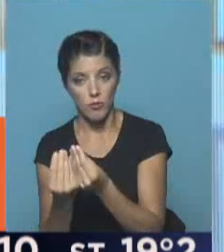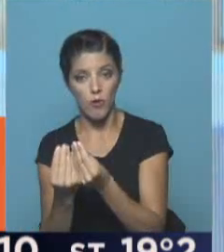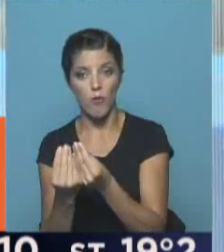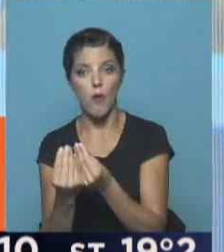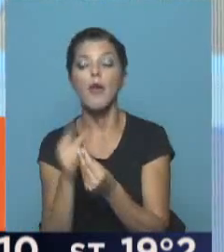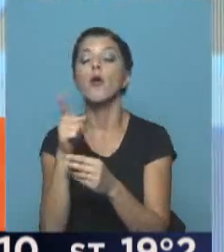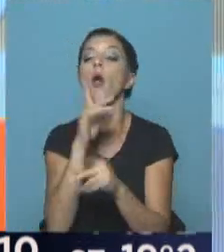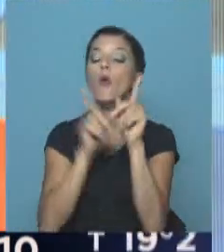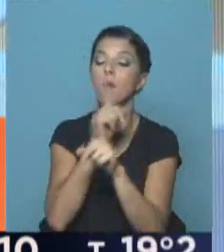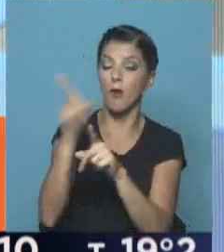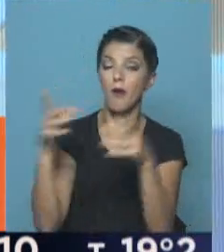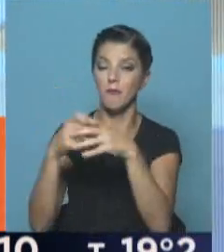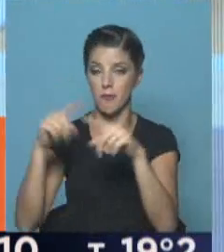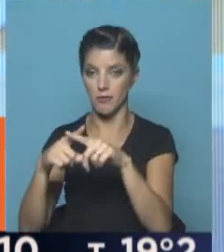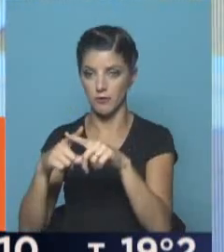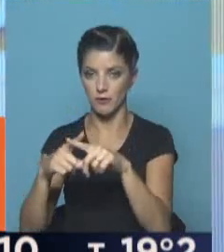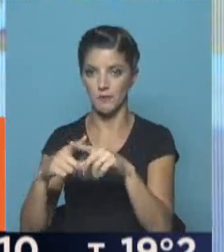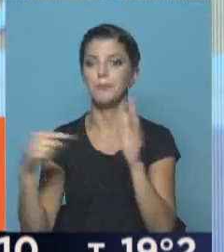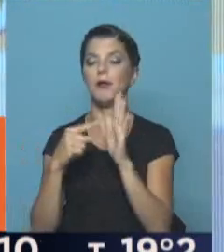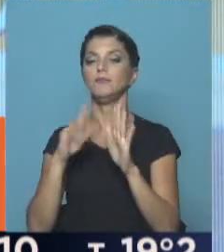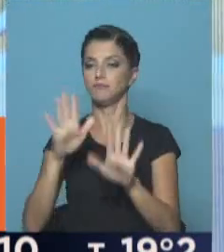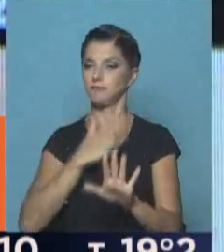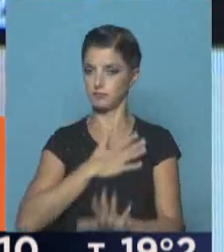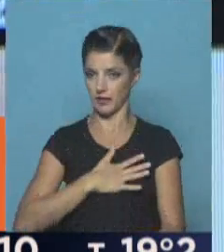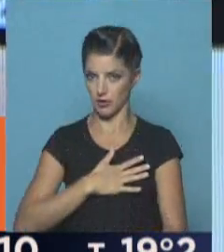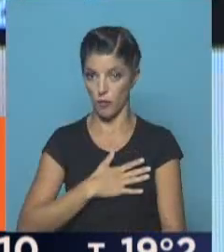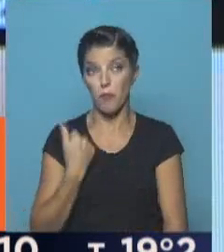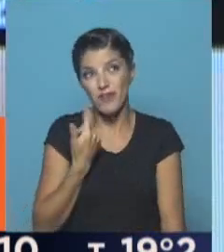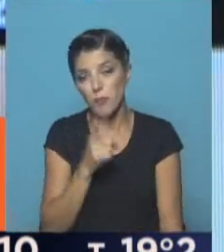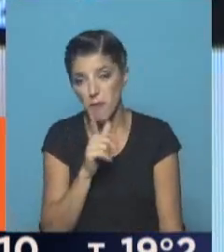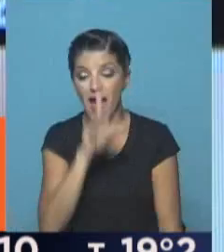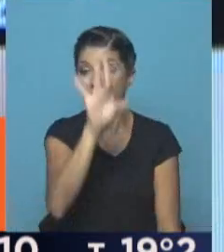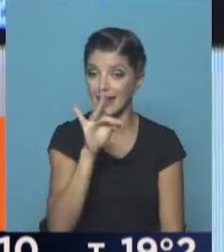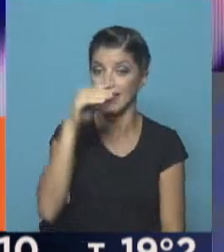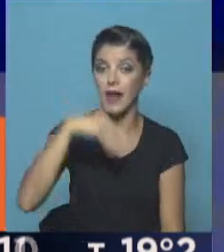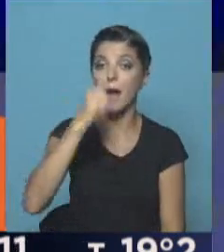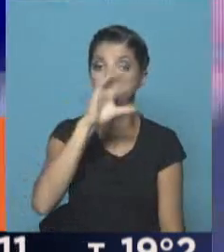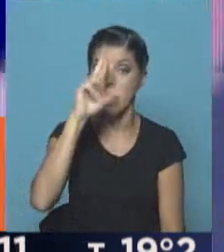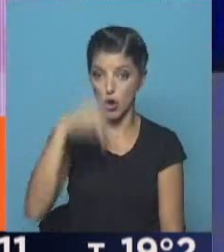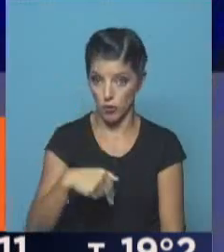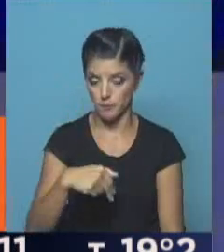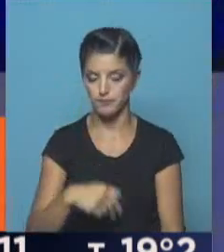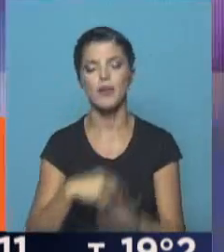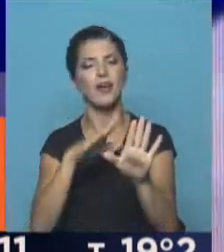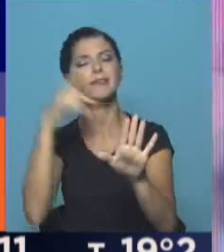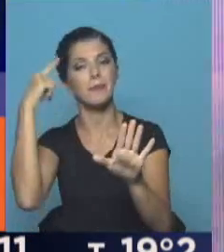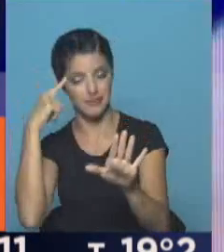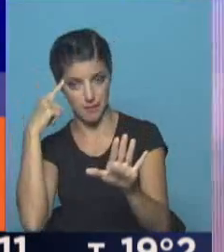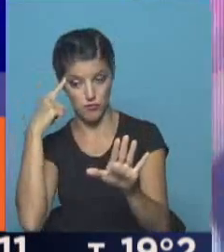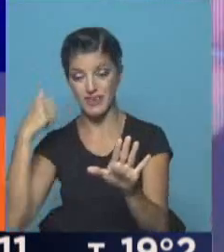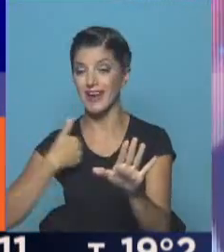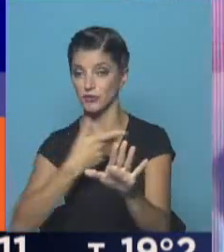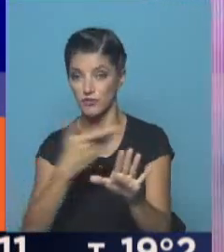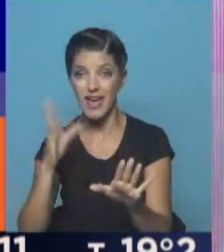élite política, sin romper todo, ¿no? Eso es una posibilidad. Ahora, si uno piensa que lo que tiene la sociedad francesa es un malestar